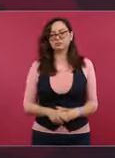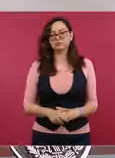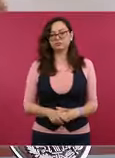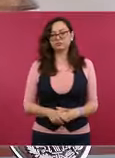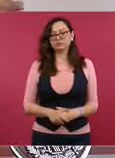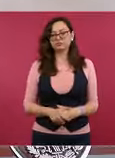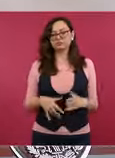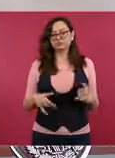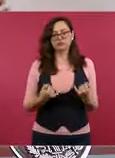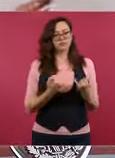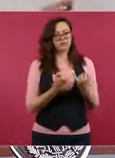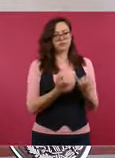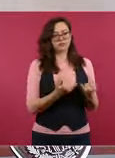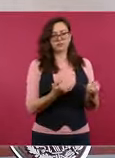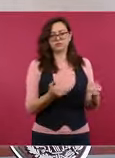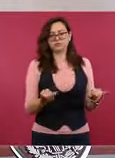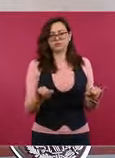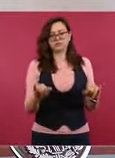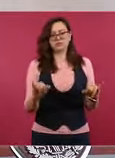somos